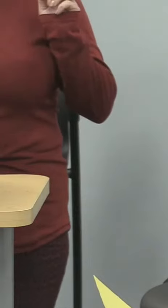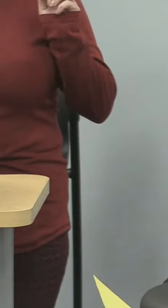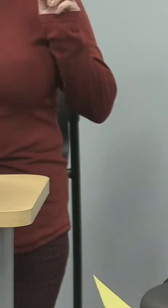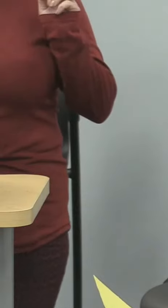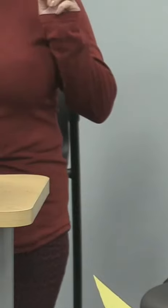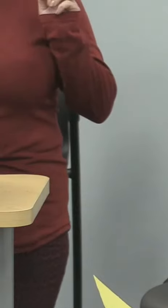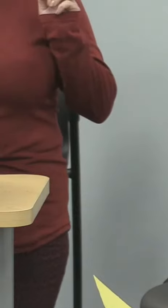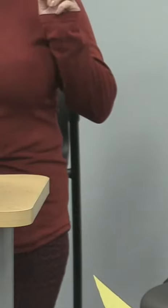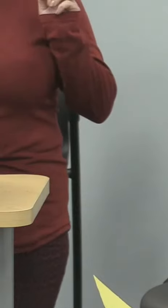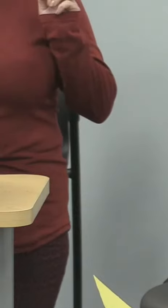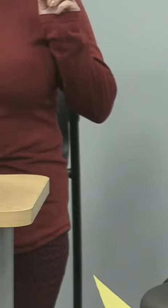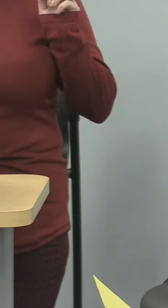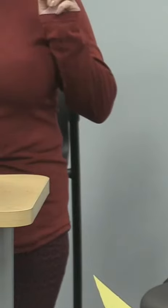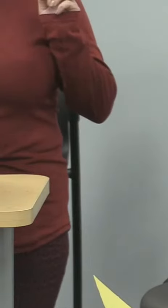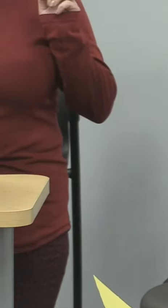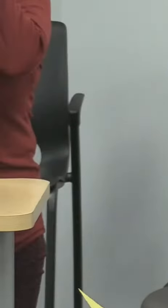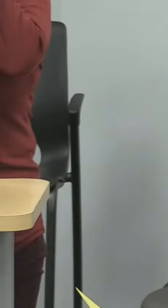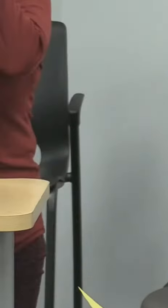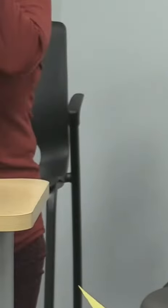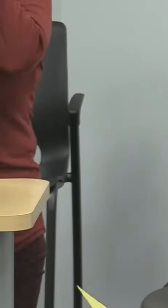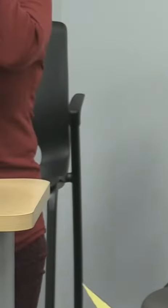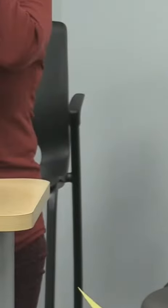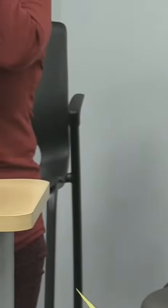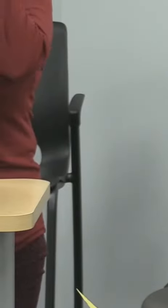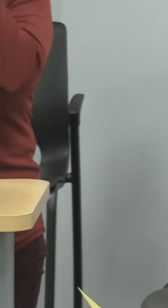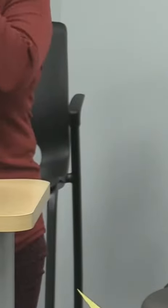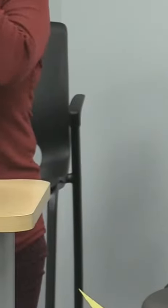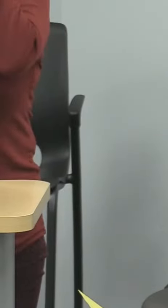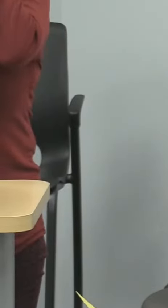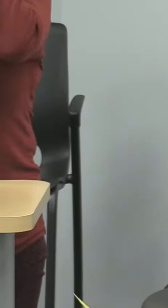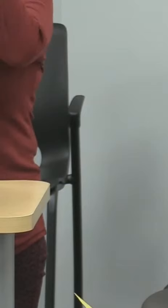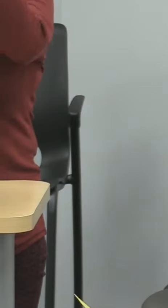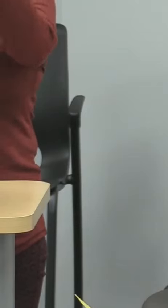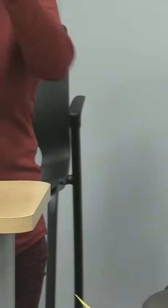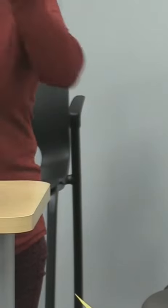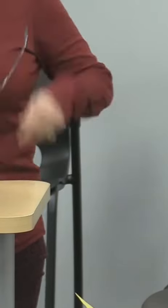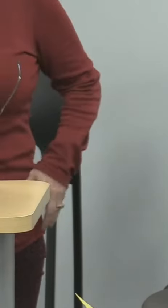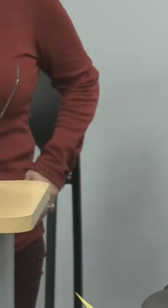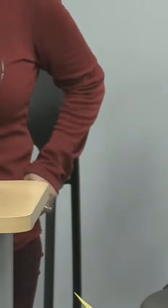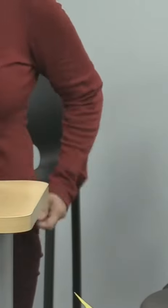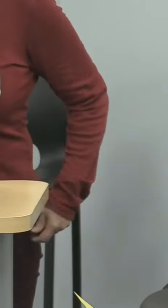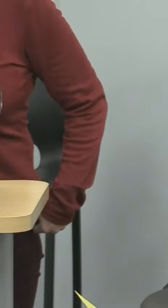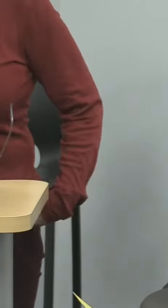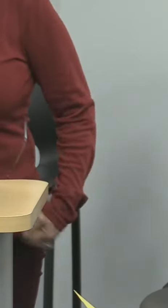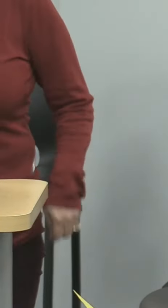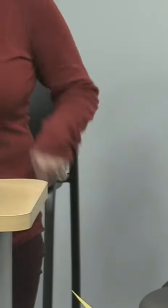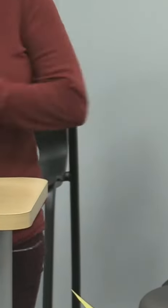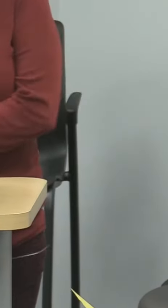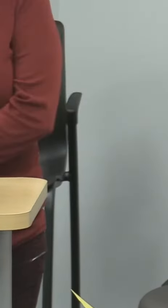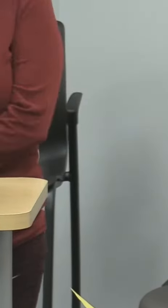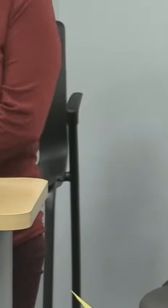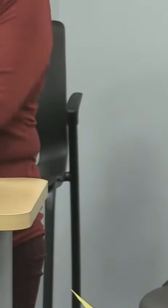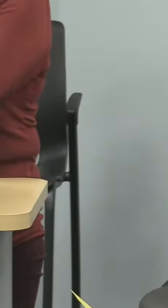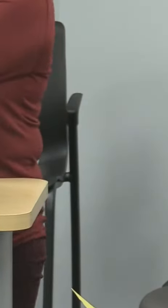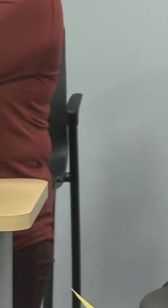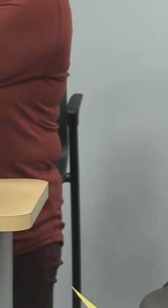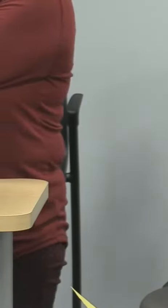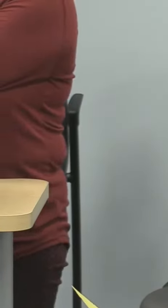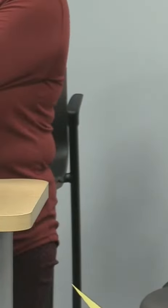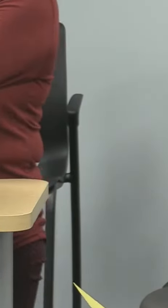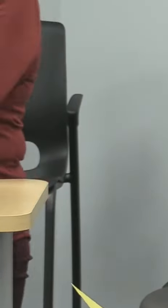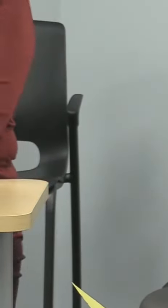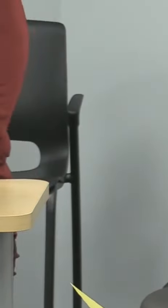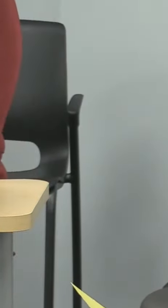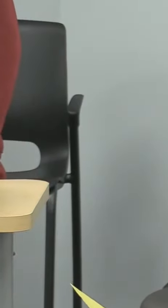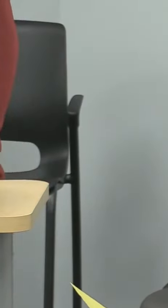Estos cubrebocas van a estar disponibles en diferentes farmacias. Toda la información la puede encontrar visitando los portales